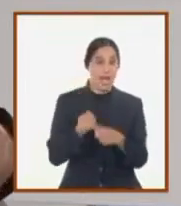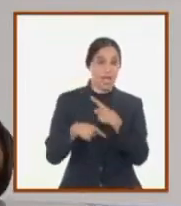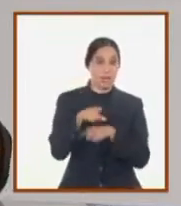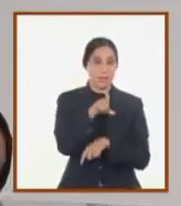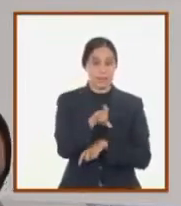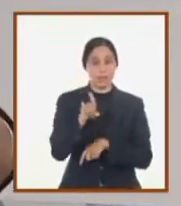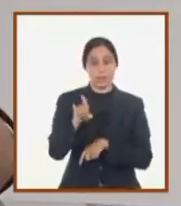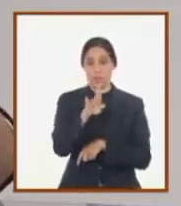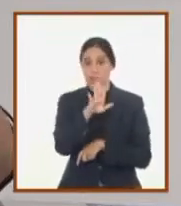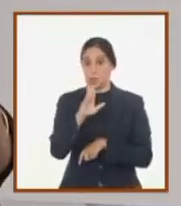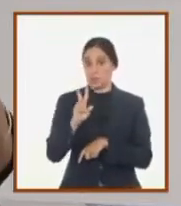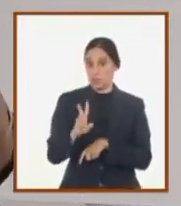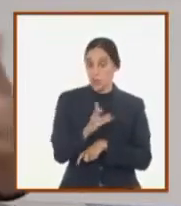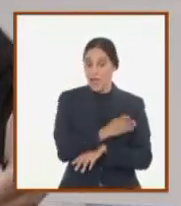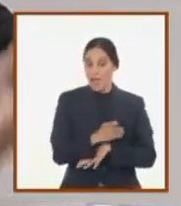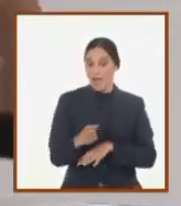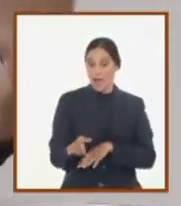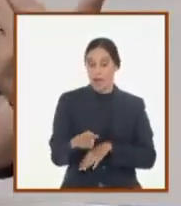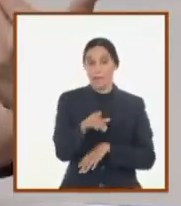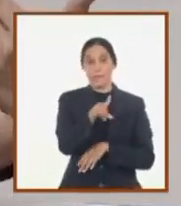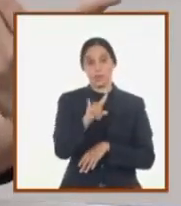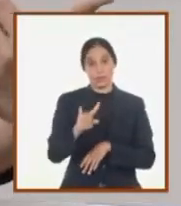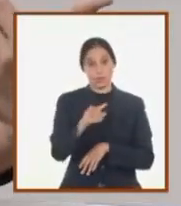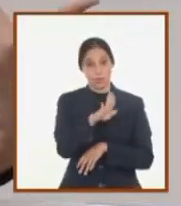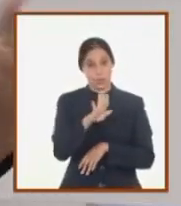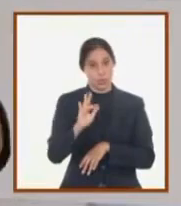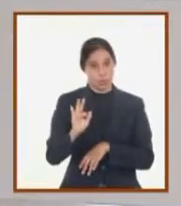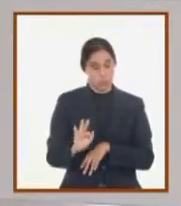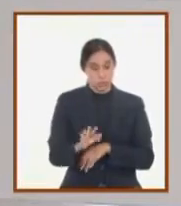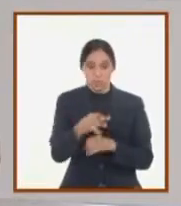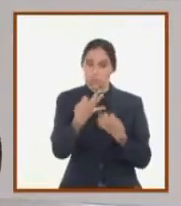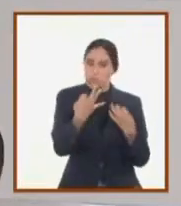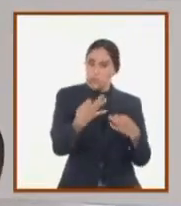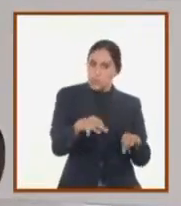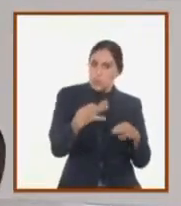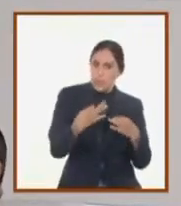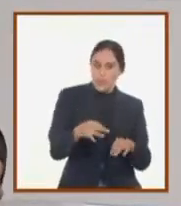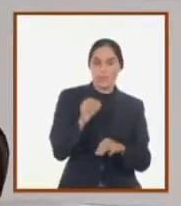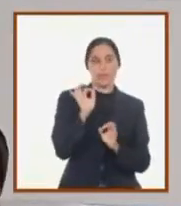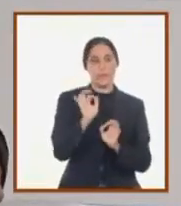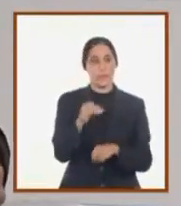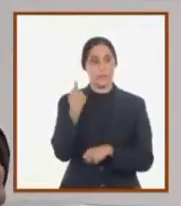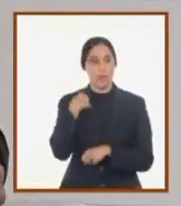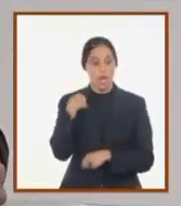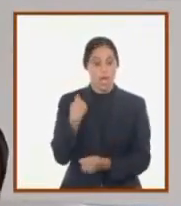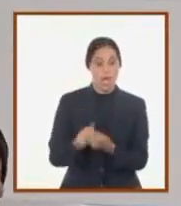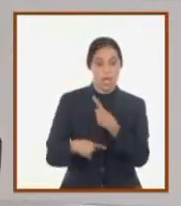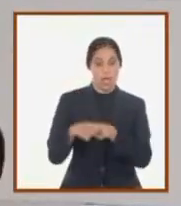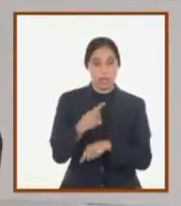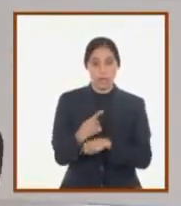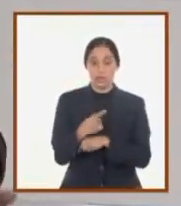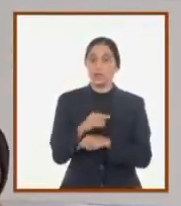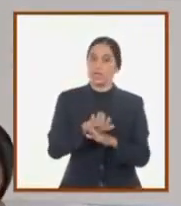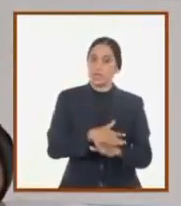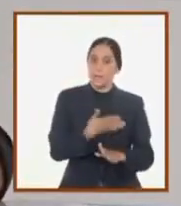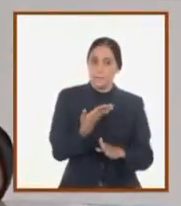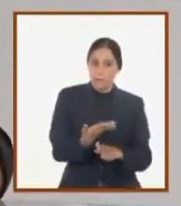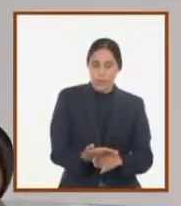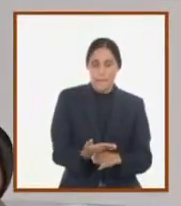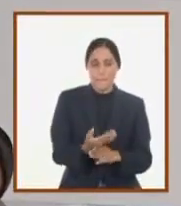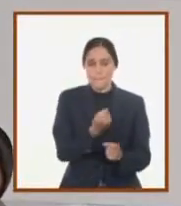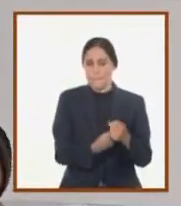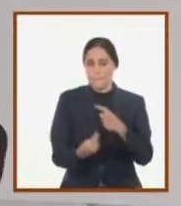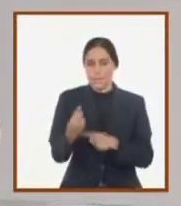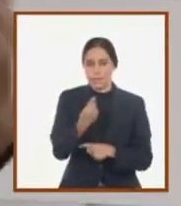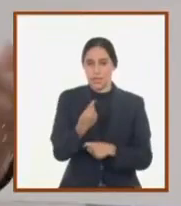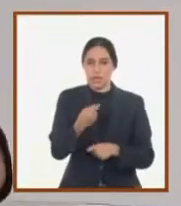58 aunque también hay documentos previos a esos años y también posteriores de los primeros de los primeros años después de de